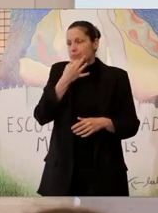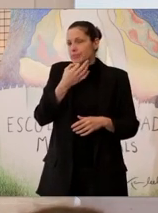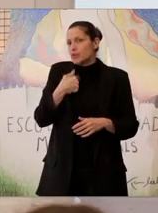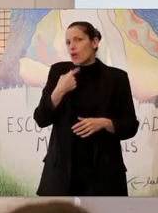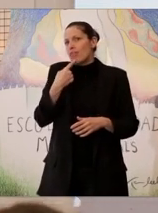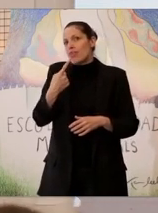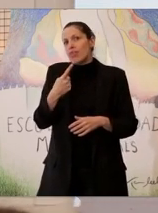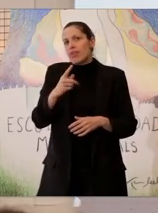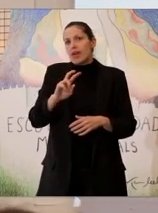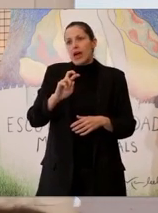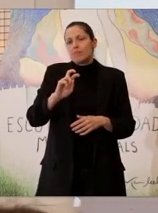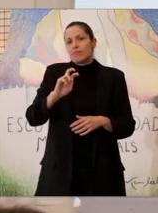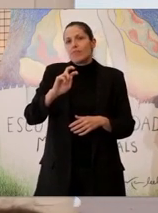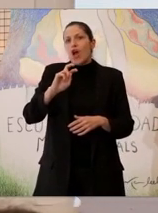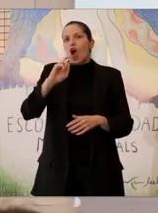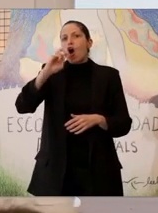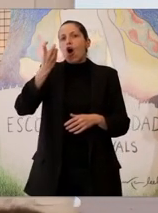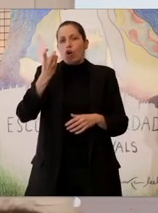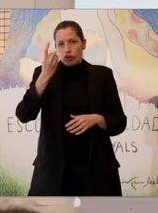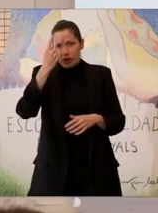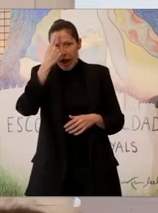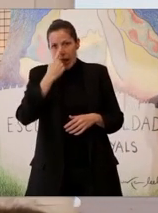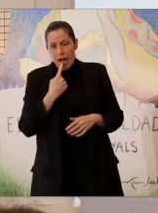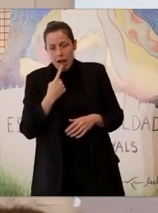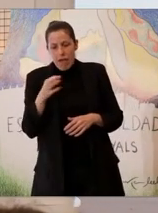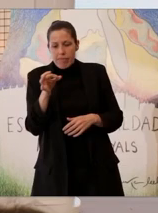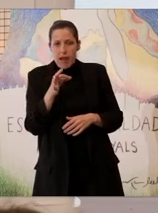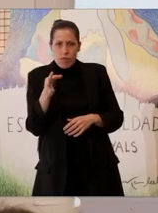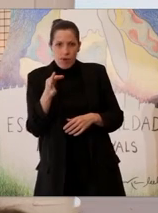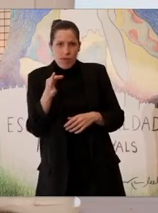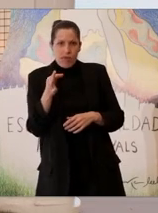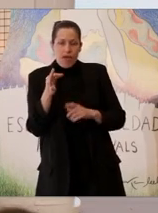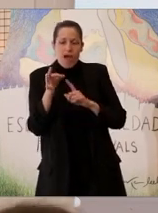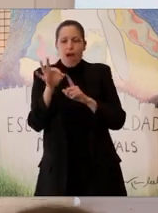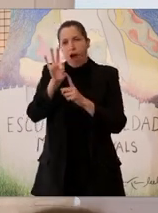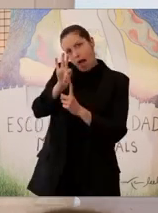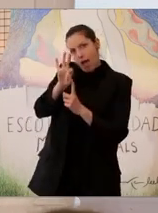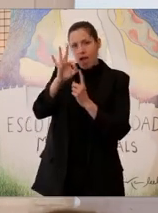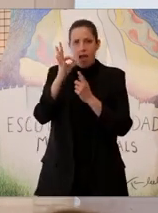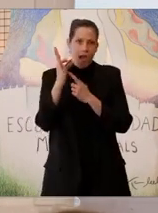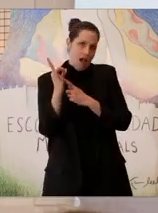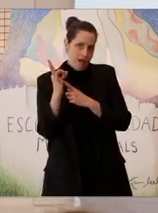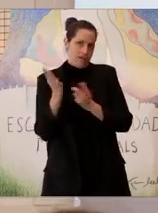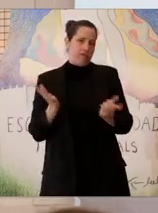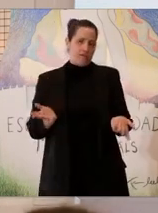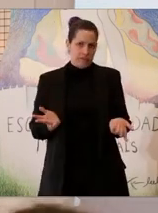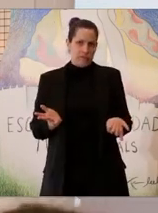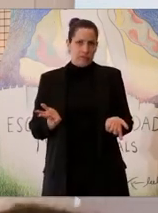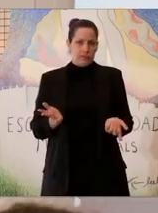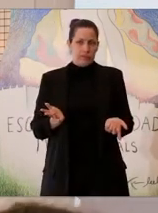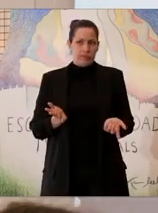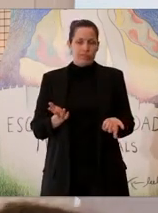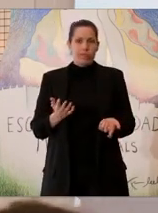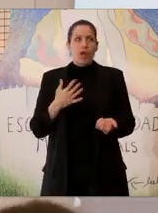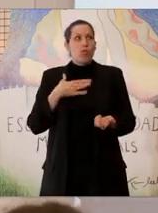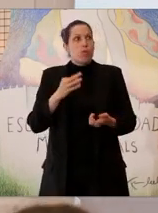de la moneda, que al final puede que nos estemos echando tierra encima. Pero bueno, a lo mejor, lo que se me ha ocurrido, a lo mejor dicen ellos, voy a pedir una excedencia